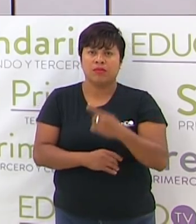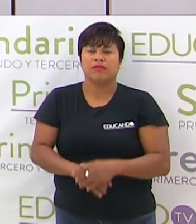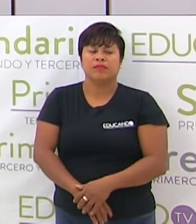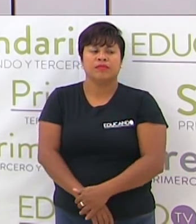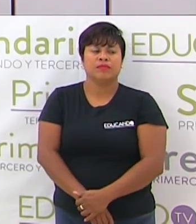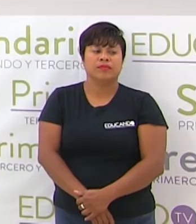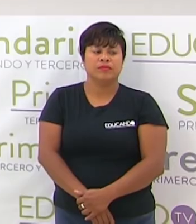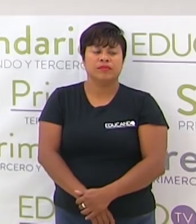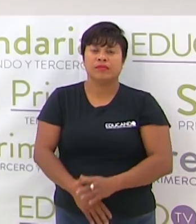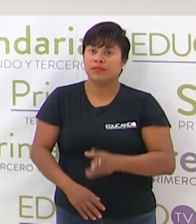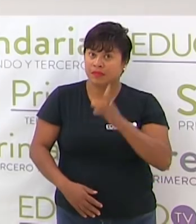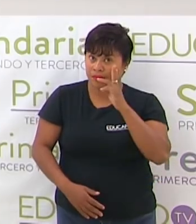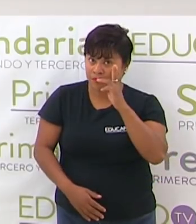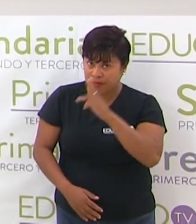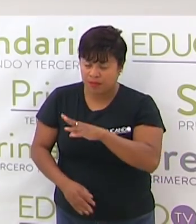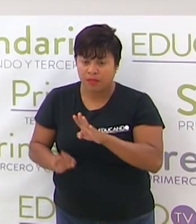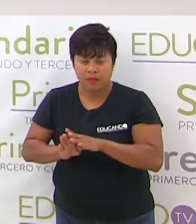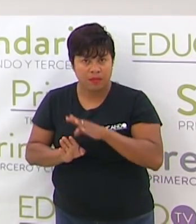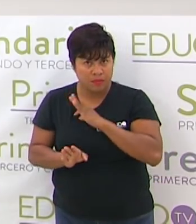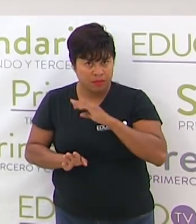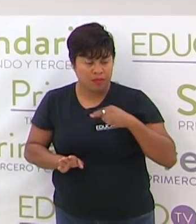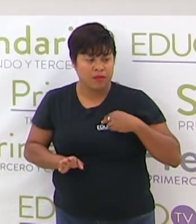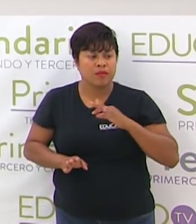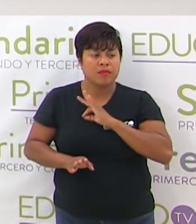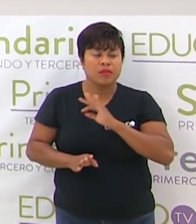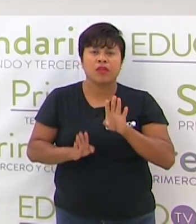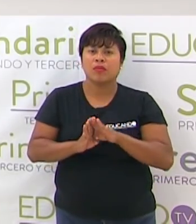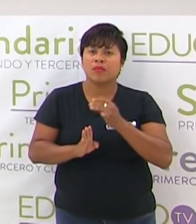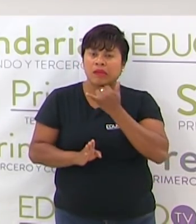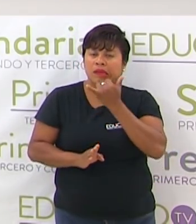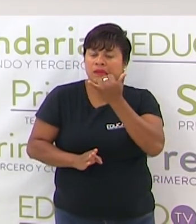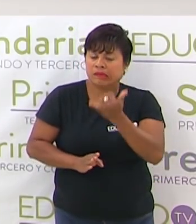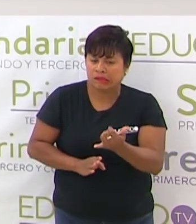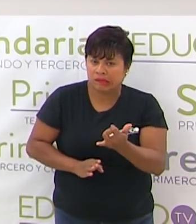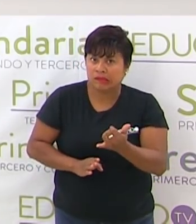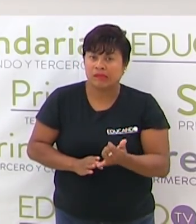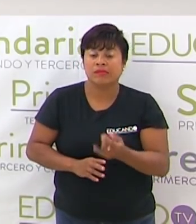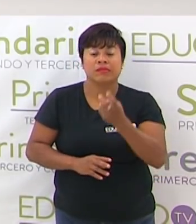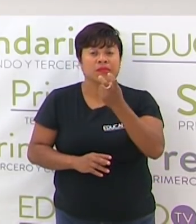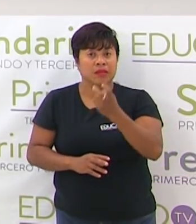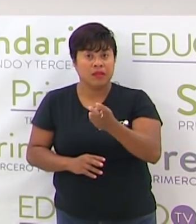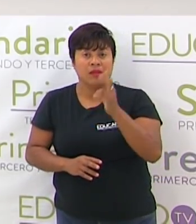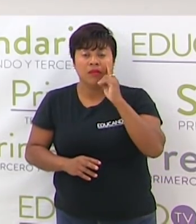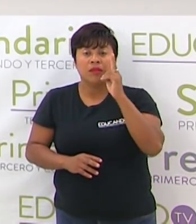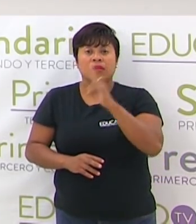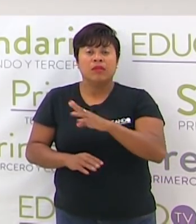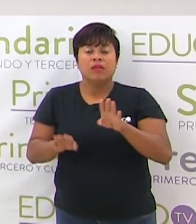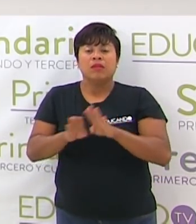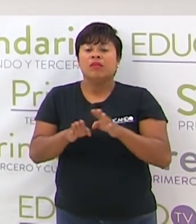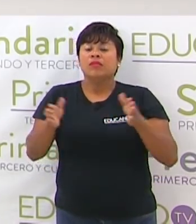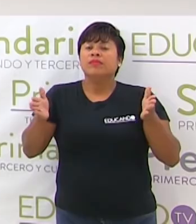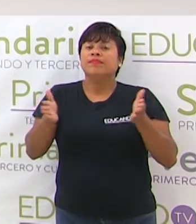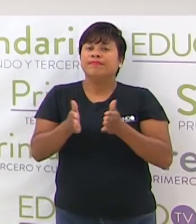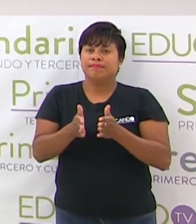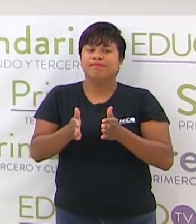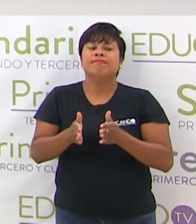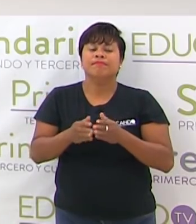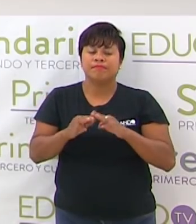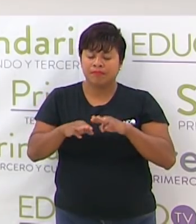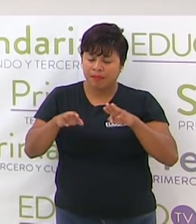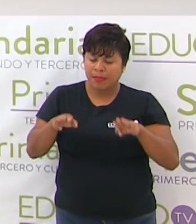21. ¿Ya ves cómo sí nos podemos equivocar a simple vista? Aquellos que se ven tan